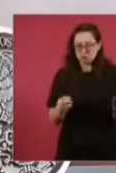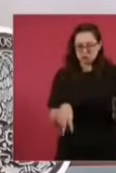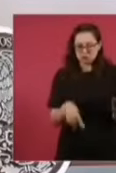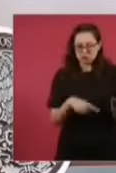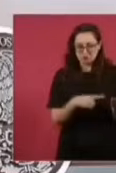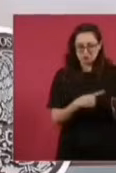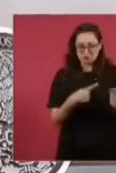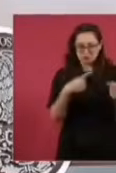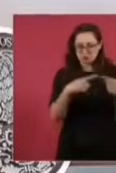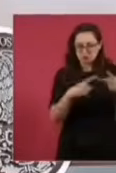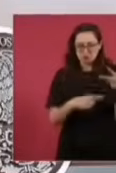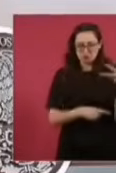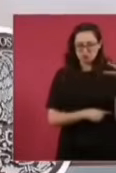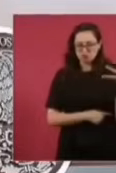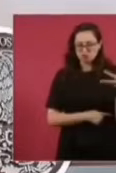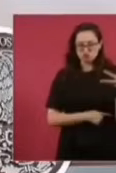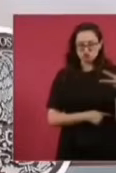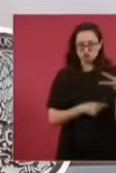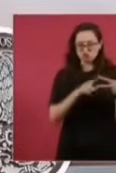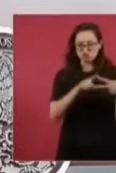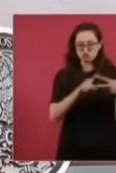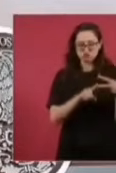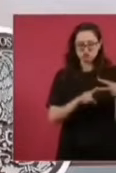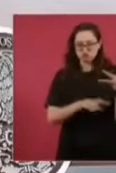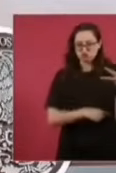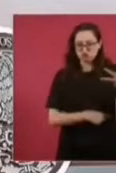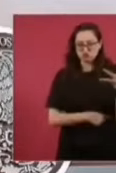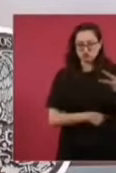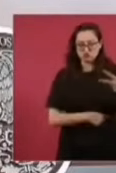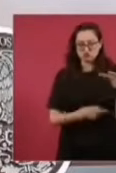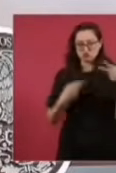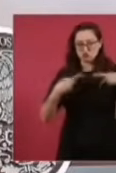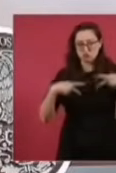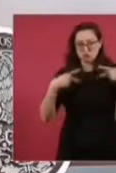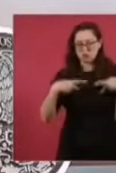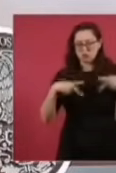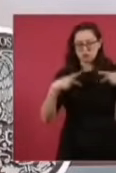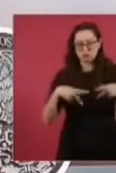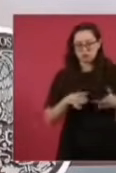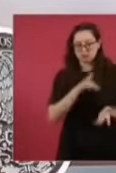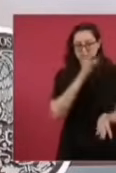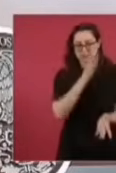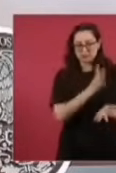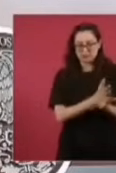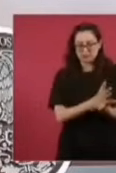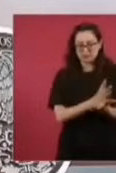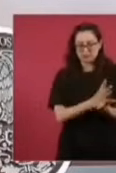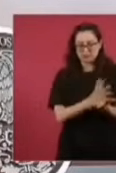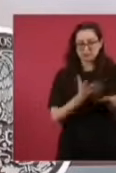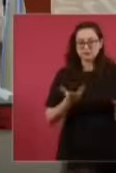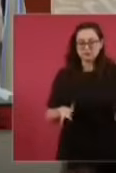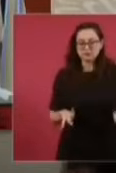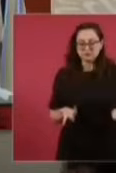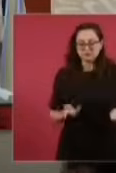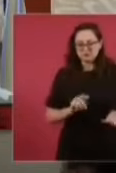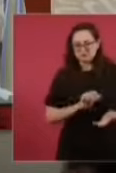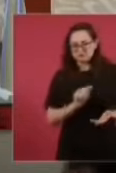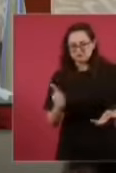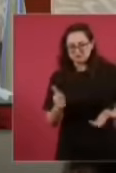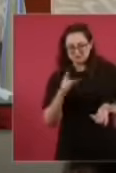corroborado el nombre del pasajero, del piloto, del cual mencionamos con anterioridad. Adelante.